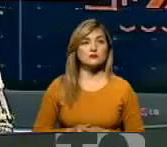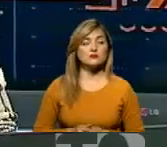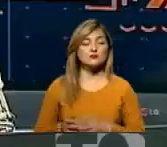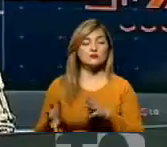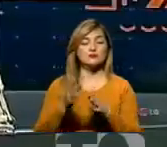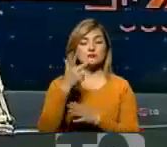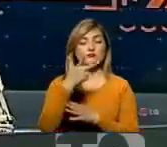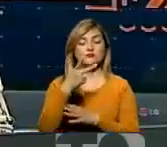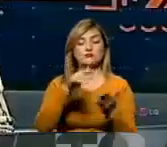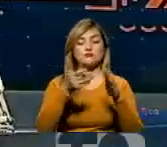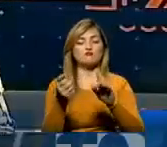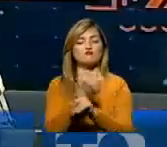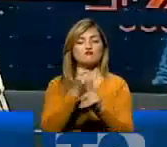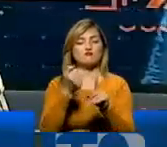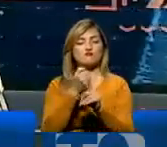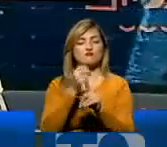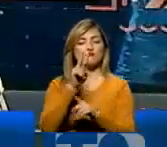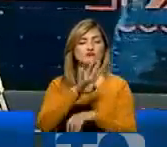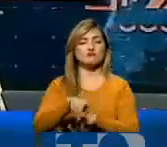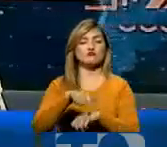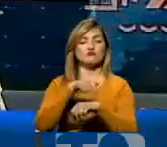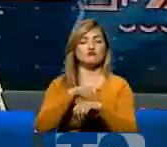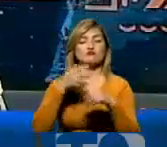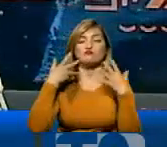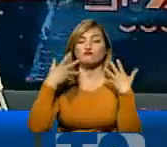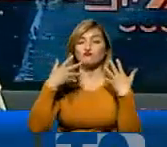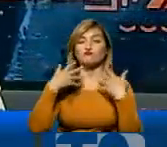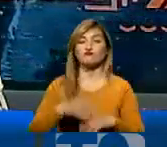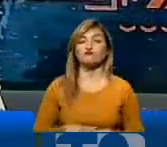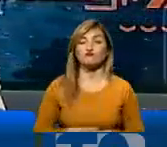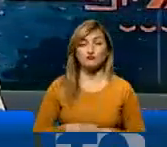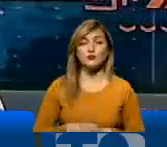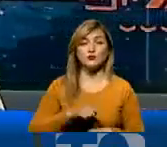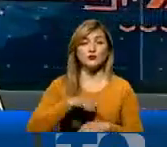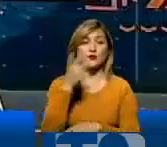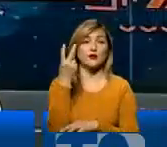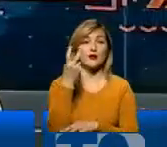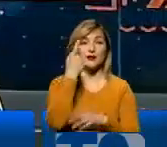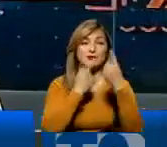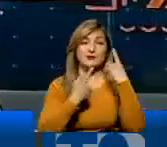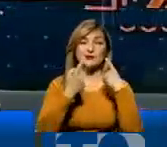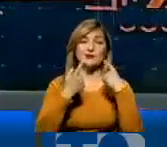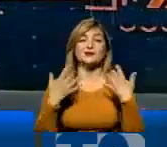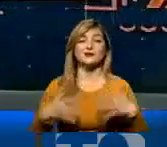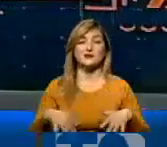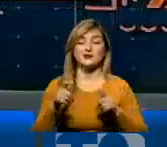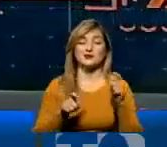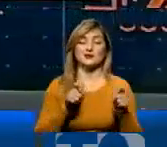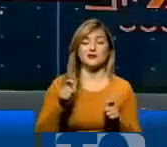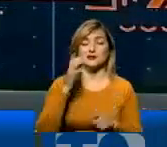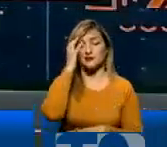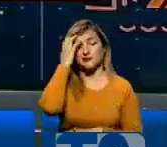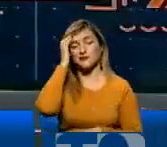Tres muertes violentas se presentaron en apenas 24 horas en Guayaquil y este mediodía se registró un herido más. La ciudadanía se